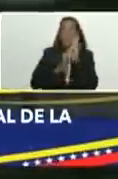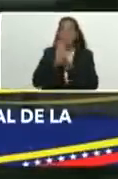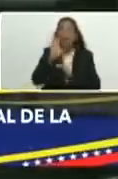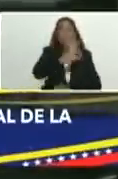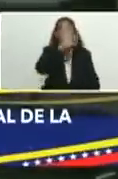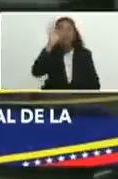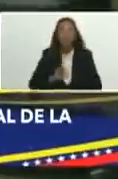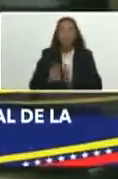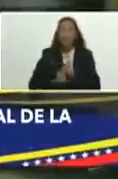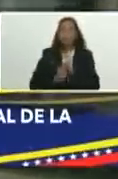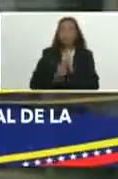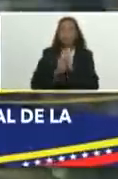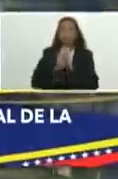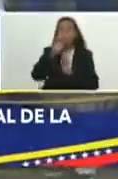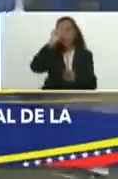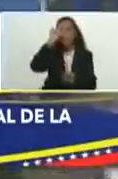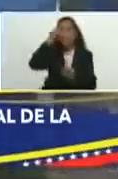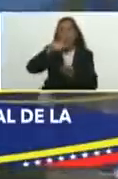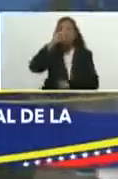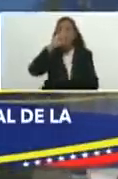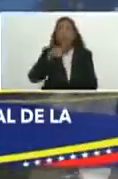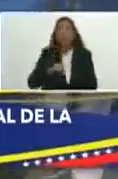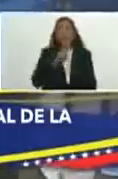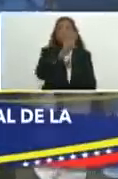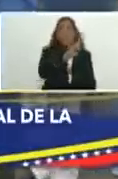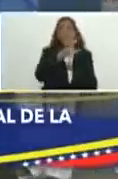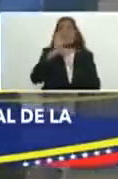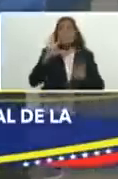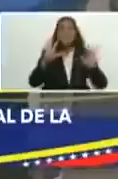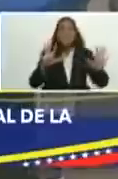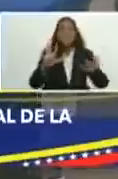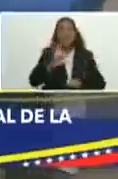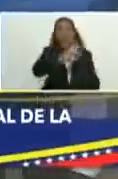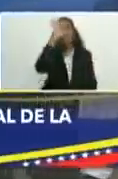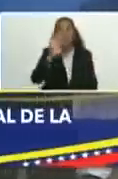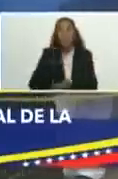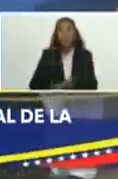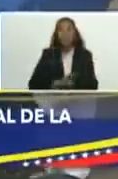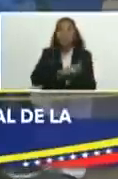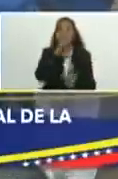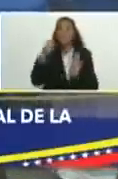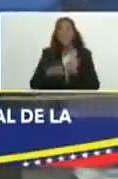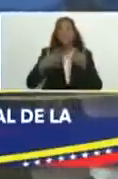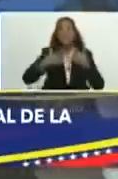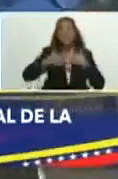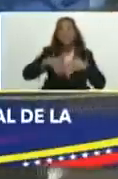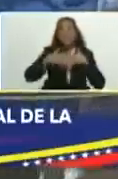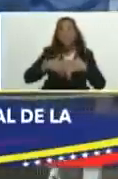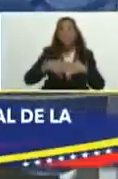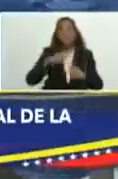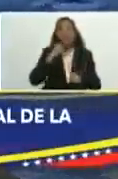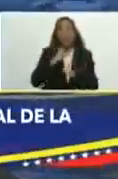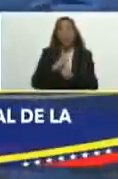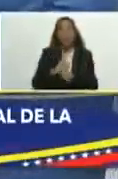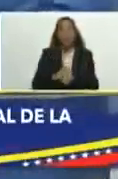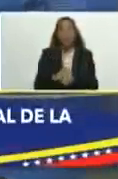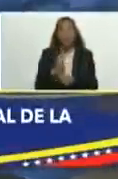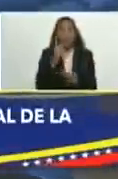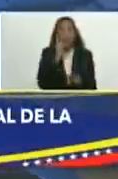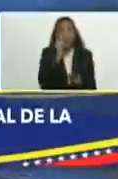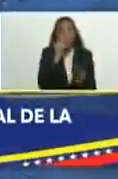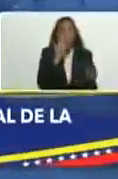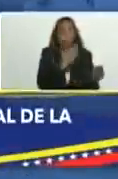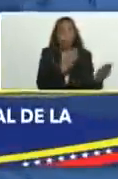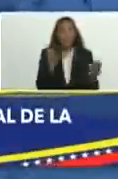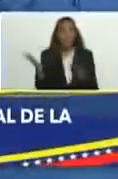producción y la gran meta de este año es llegar al 75% de la empresa productiva. De John a Jimmy, de Jimmy